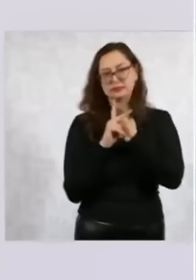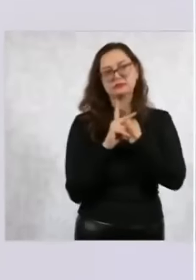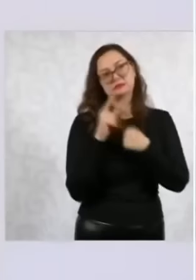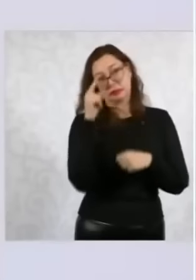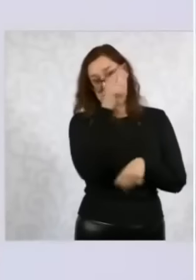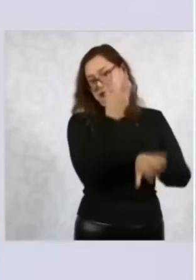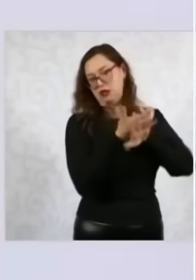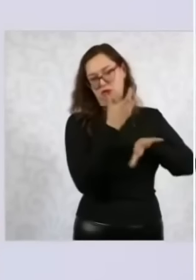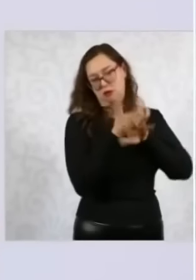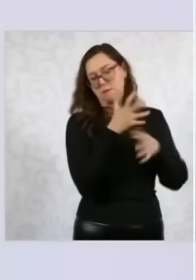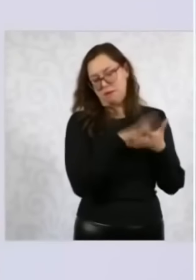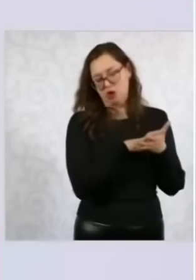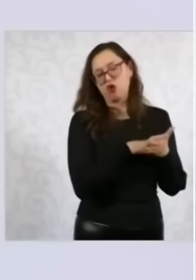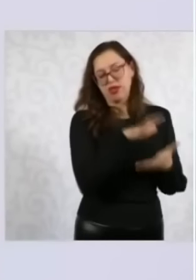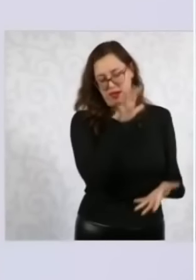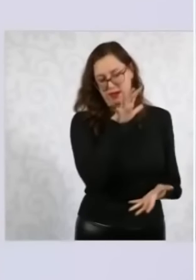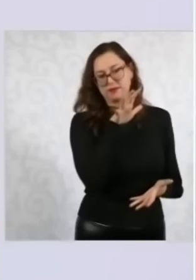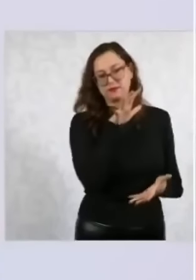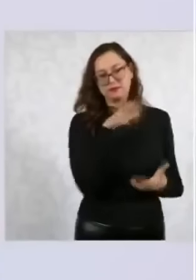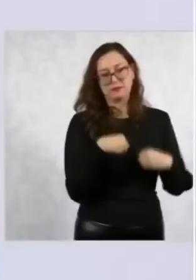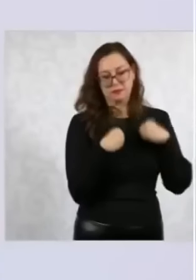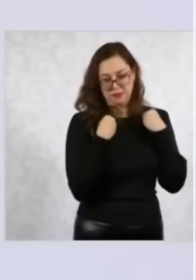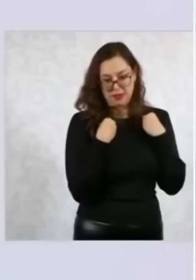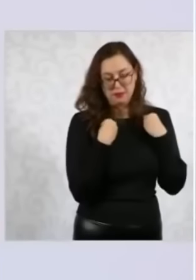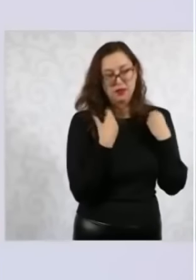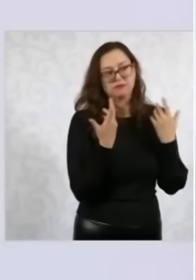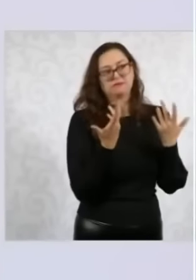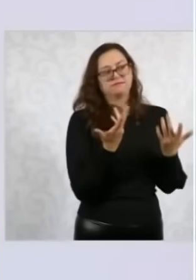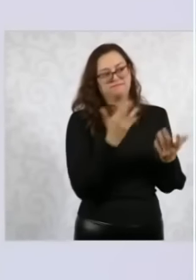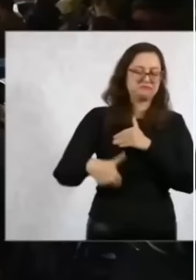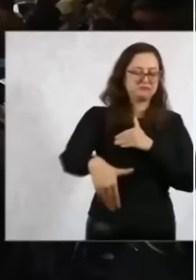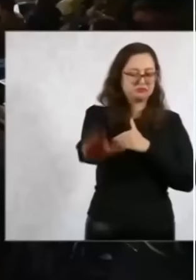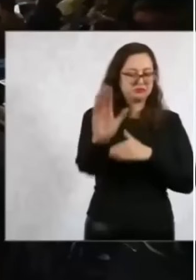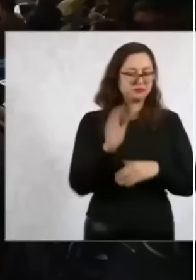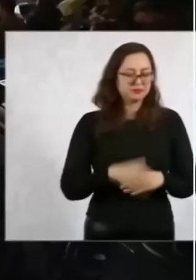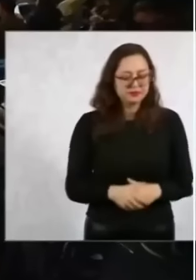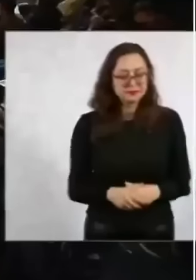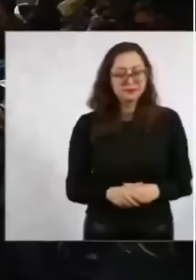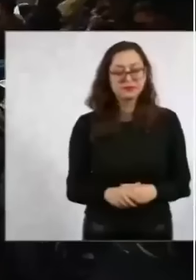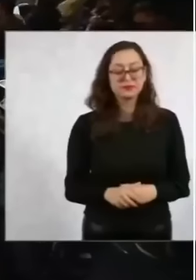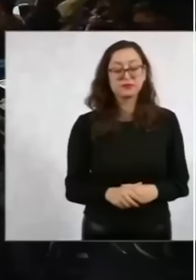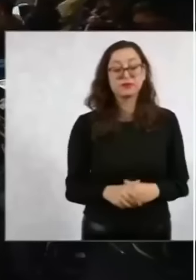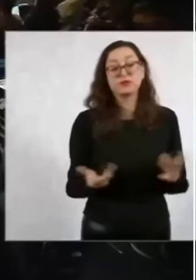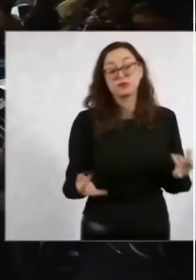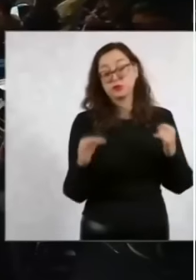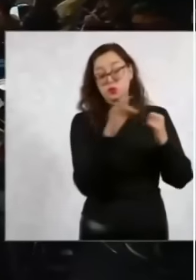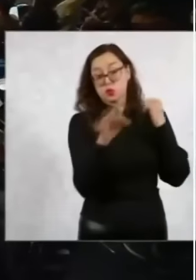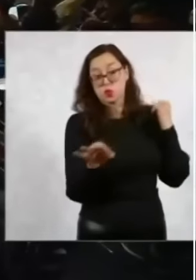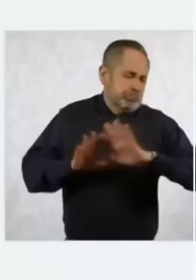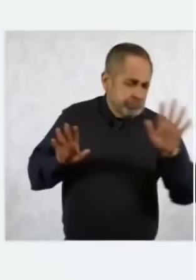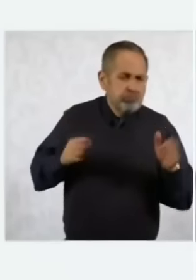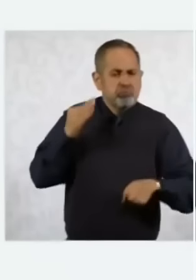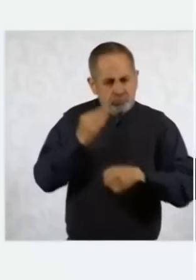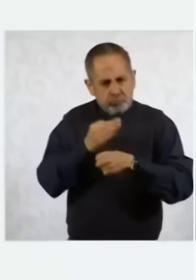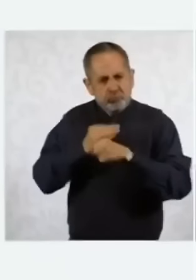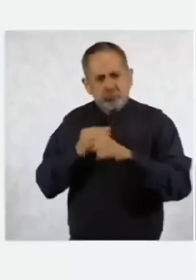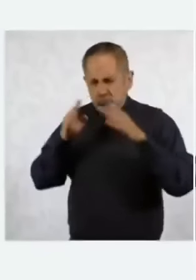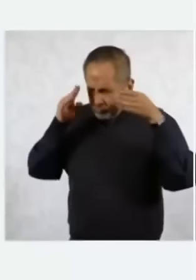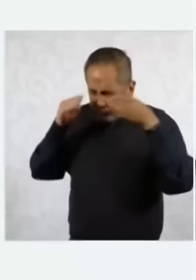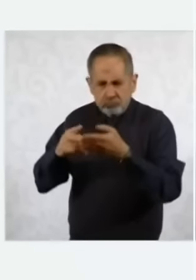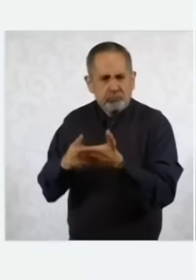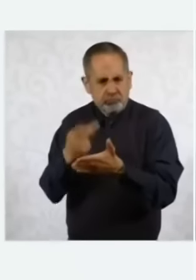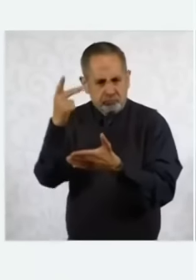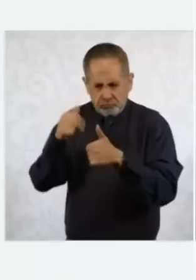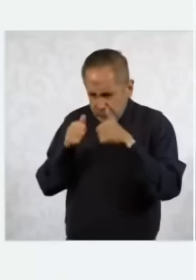y también se refirió a la seguridad, en específico a lo que está ocurriendo en el estado de Sinaloa. Pero como ya lo había